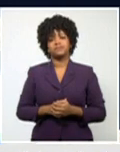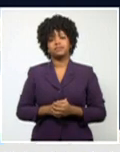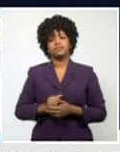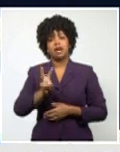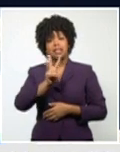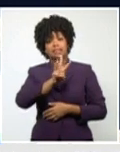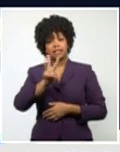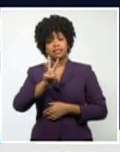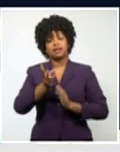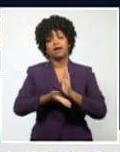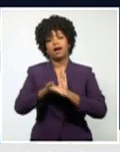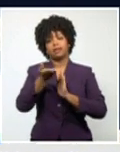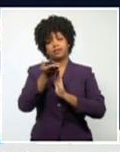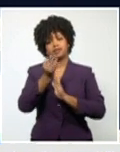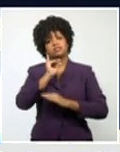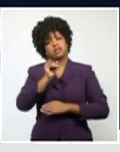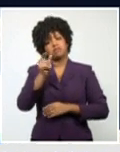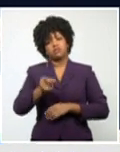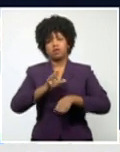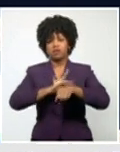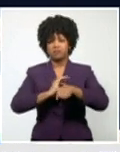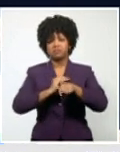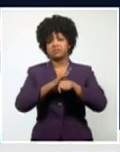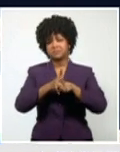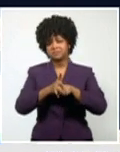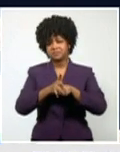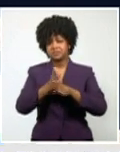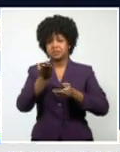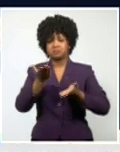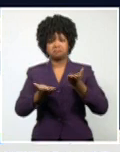6 casos confirmados. Vamos teniendo un balance positivo